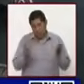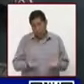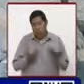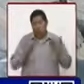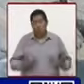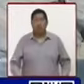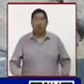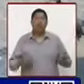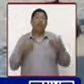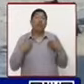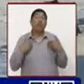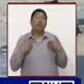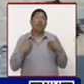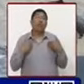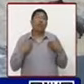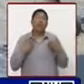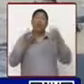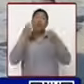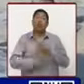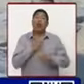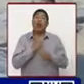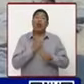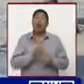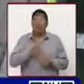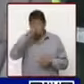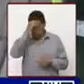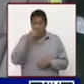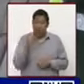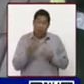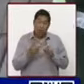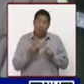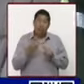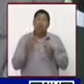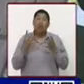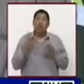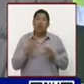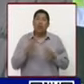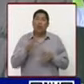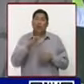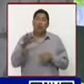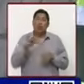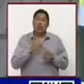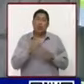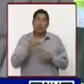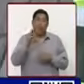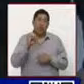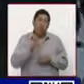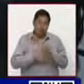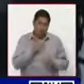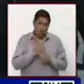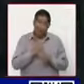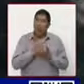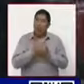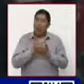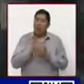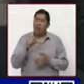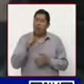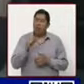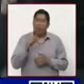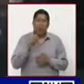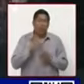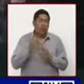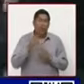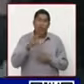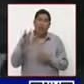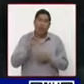completo. ¿Cuál sería la edad del conductor y la acompañante? Estamos hablando de unos 35 a 40 años, el ayudante de 20 a 25